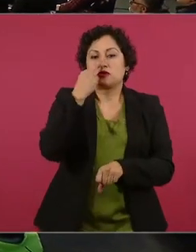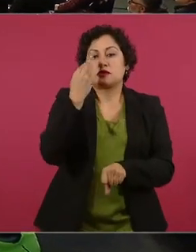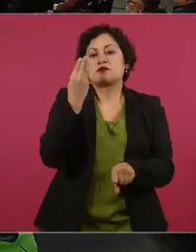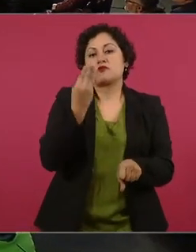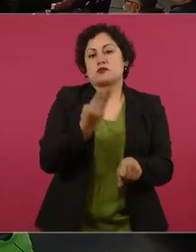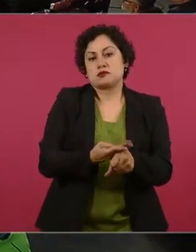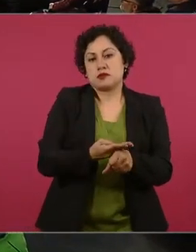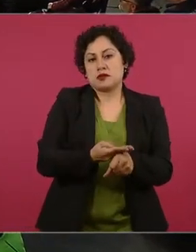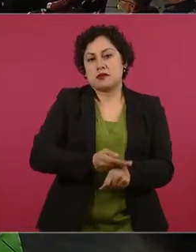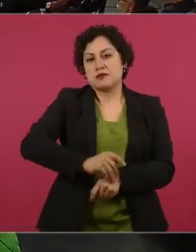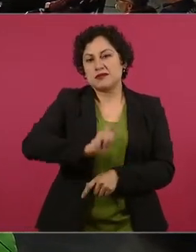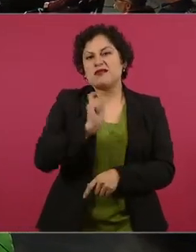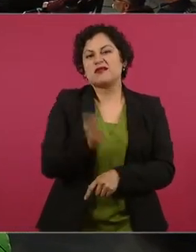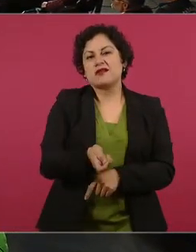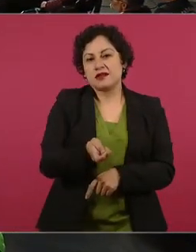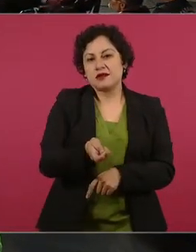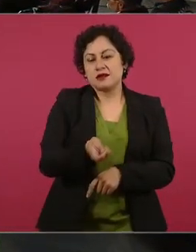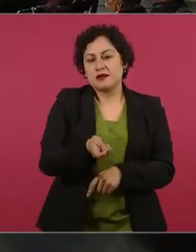sin